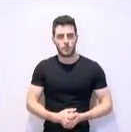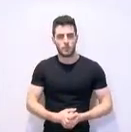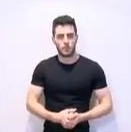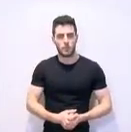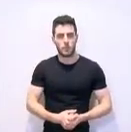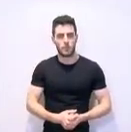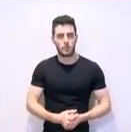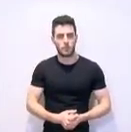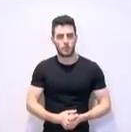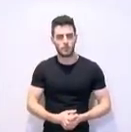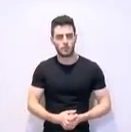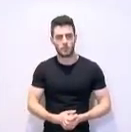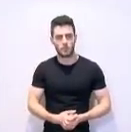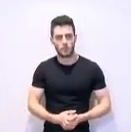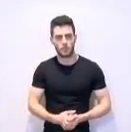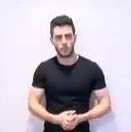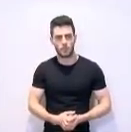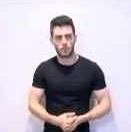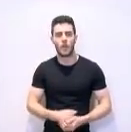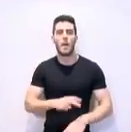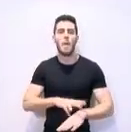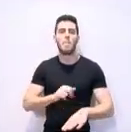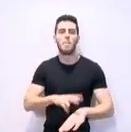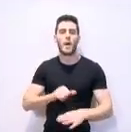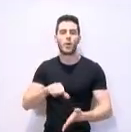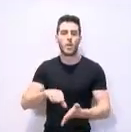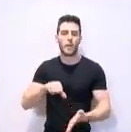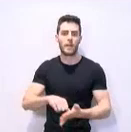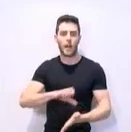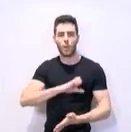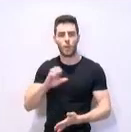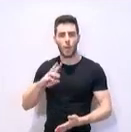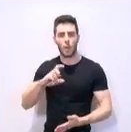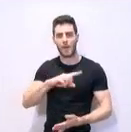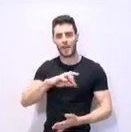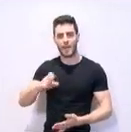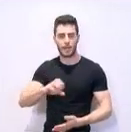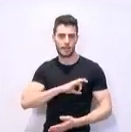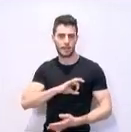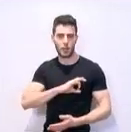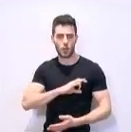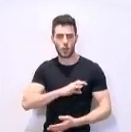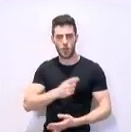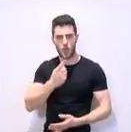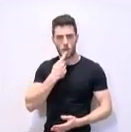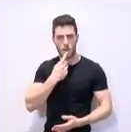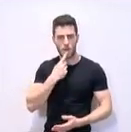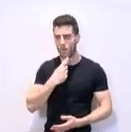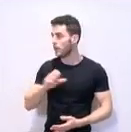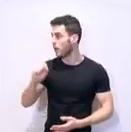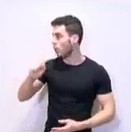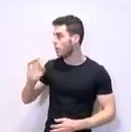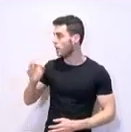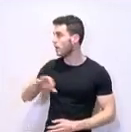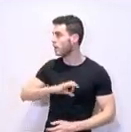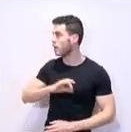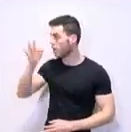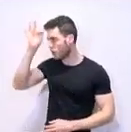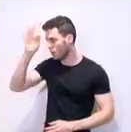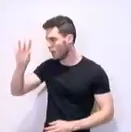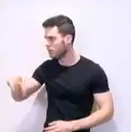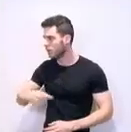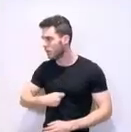Fabio Panetta, un peso pesado del Banco Central Europeo, va más allá incluso. Ese será el comunista, ¿verdad, señor Domínguez? Y